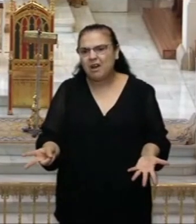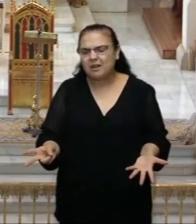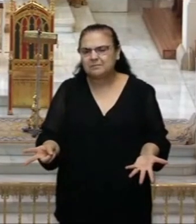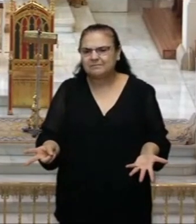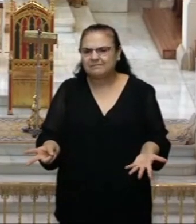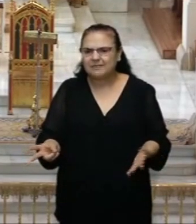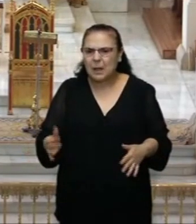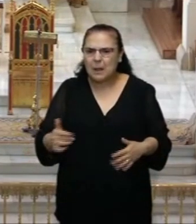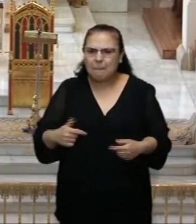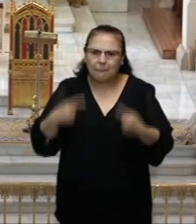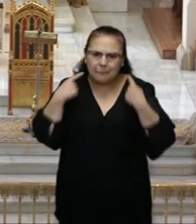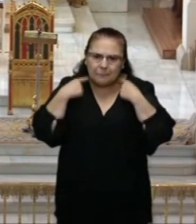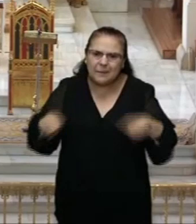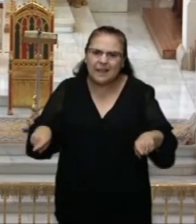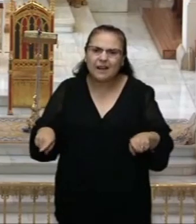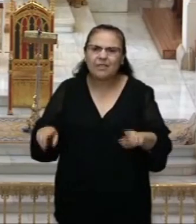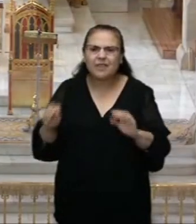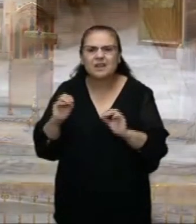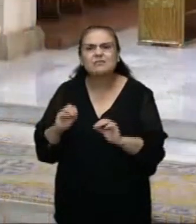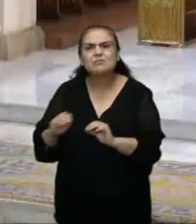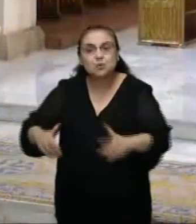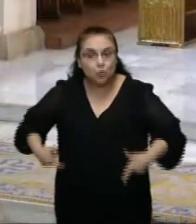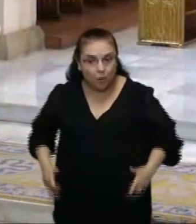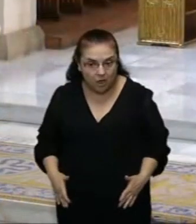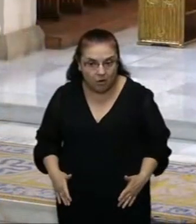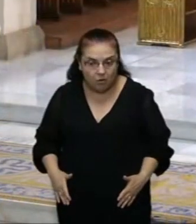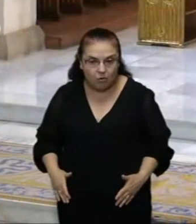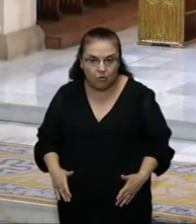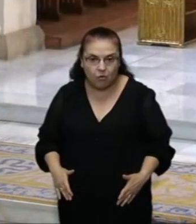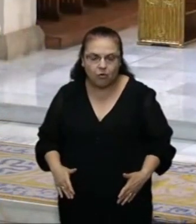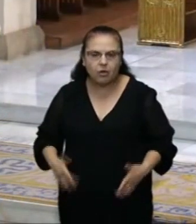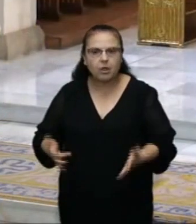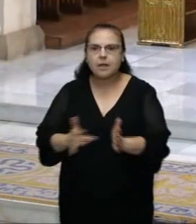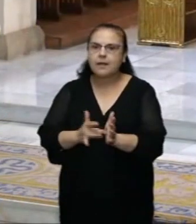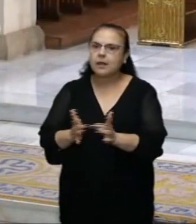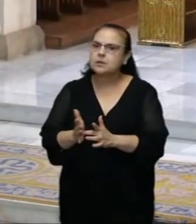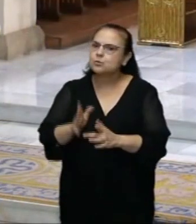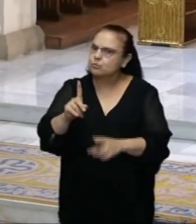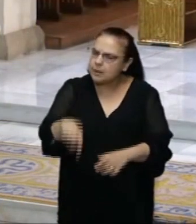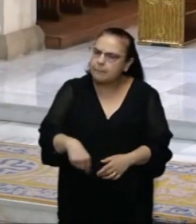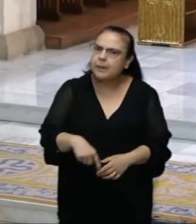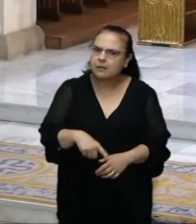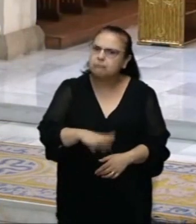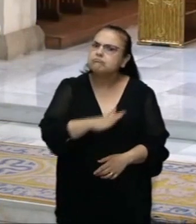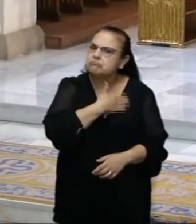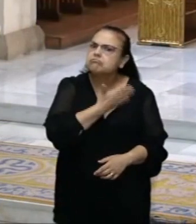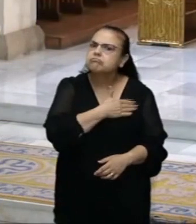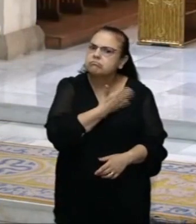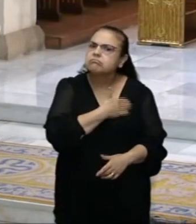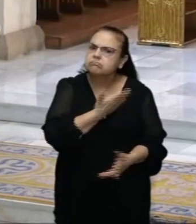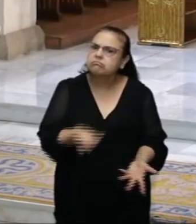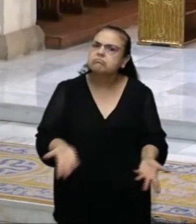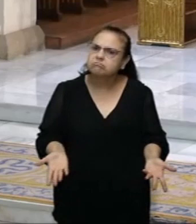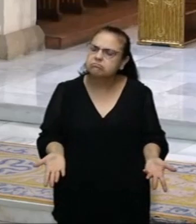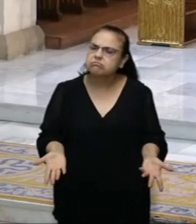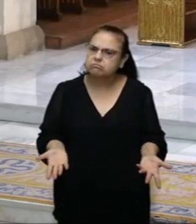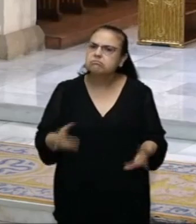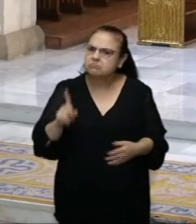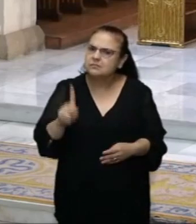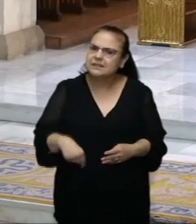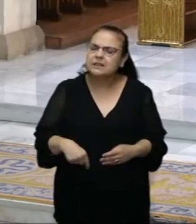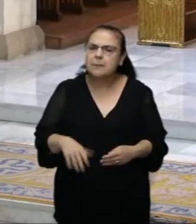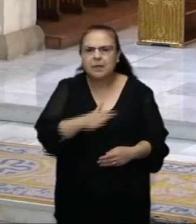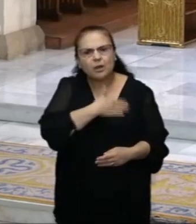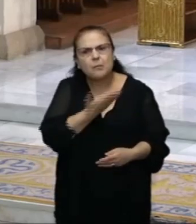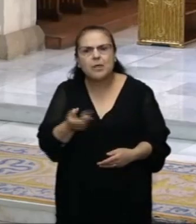hijo. Y Jesús también se compadece. Jesús se compadeció